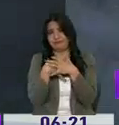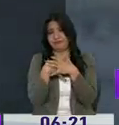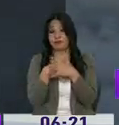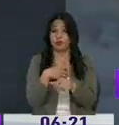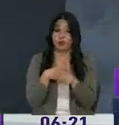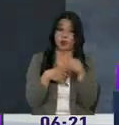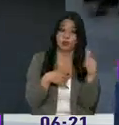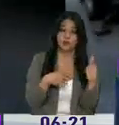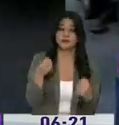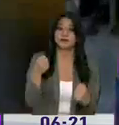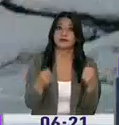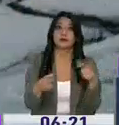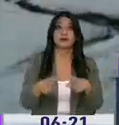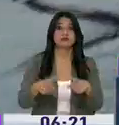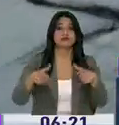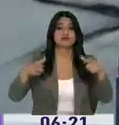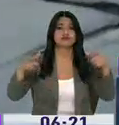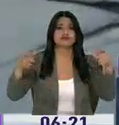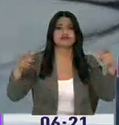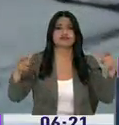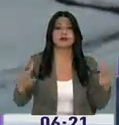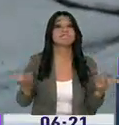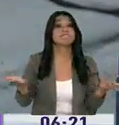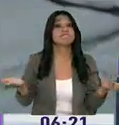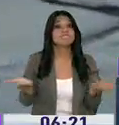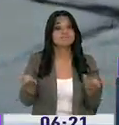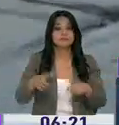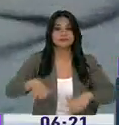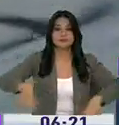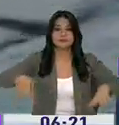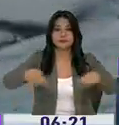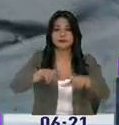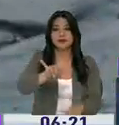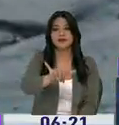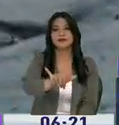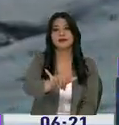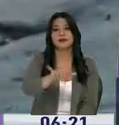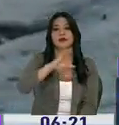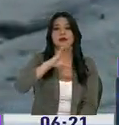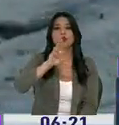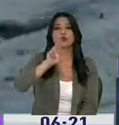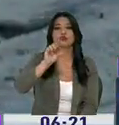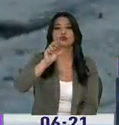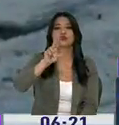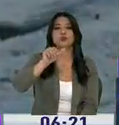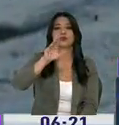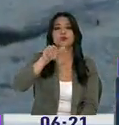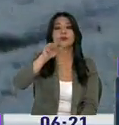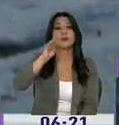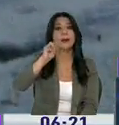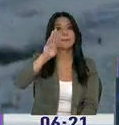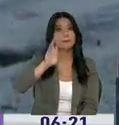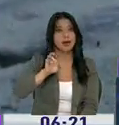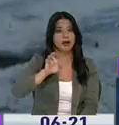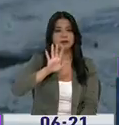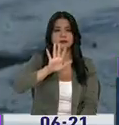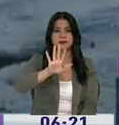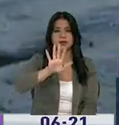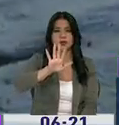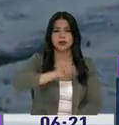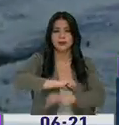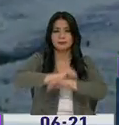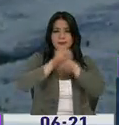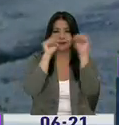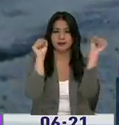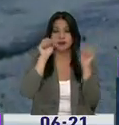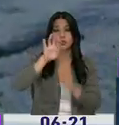vehículo tipo tráiler. El hecho se produjo en el sector de La Ye en Cusubamba, aproximadamente a las 5:40 de la mañana